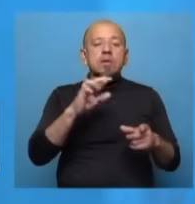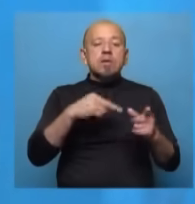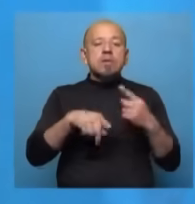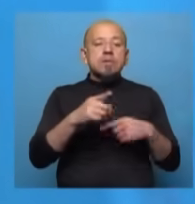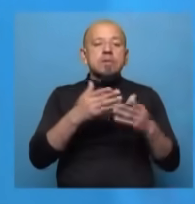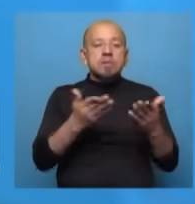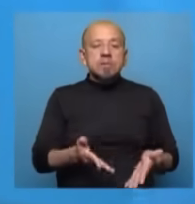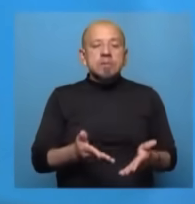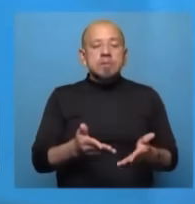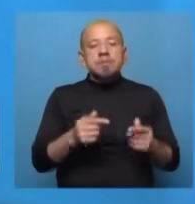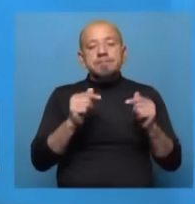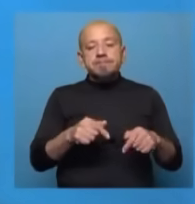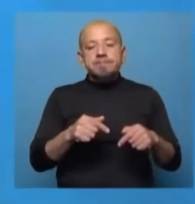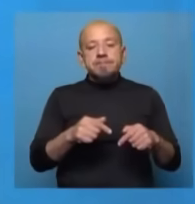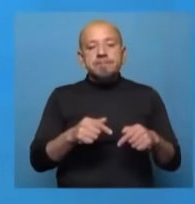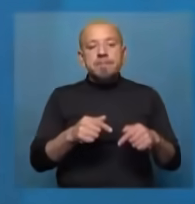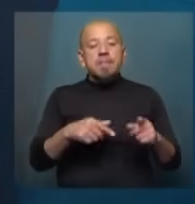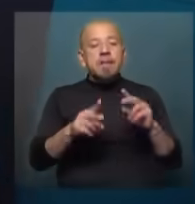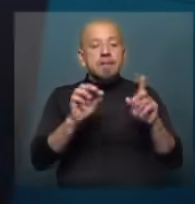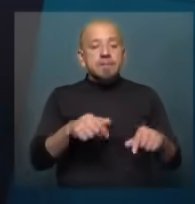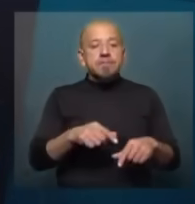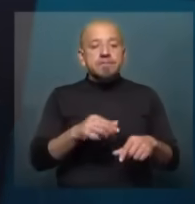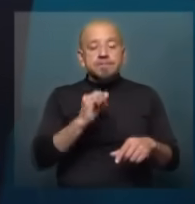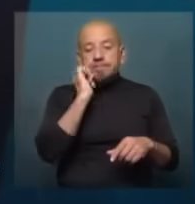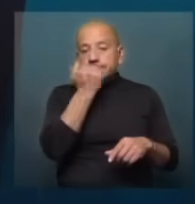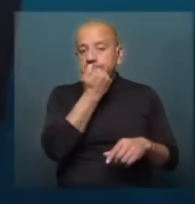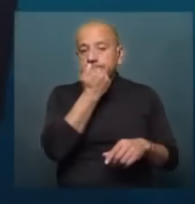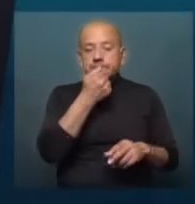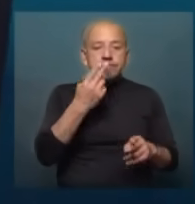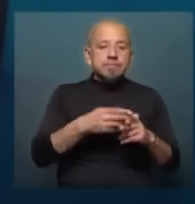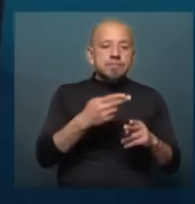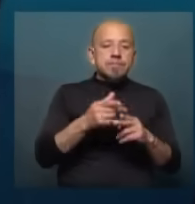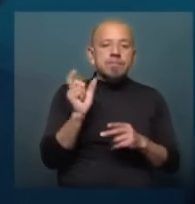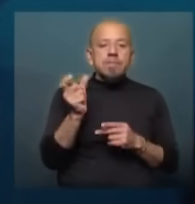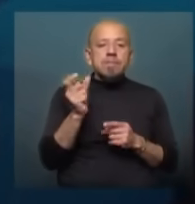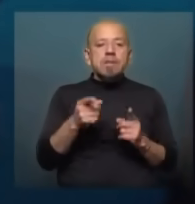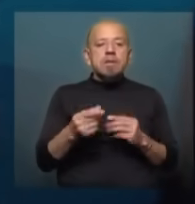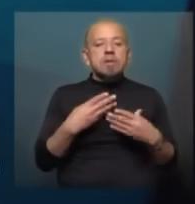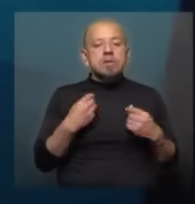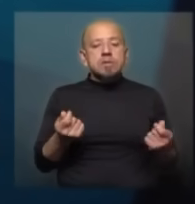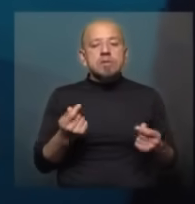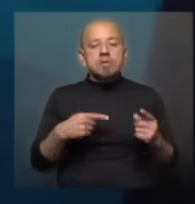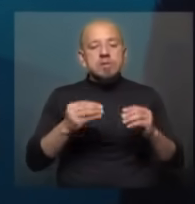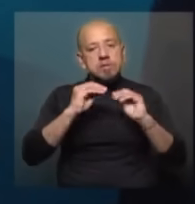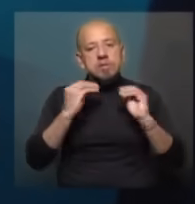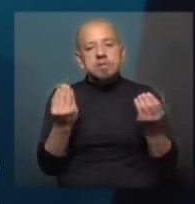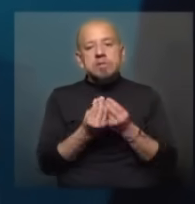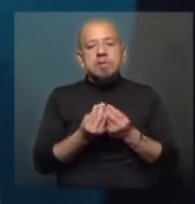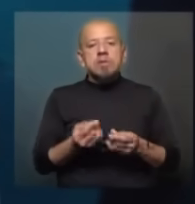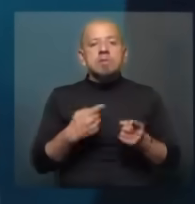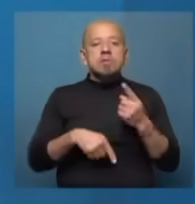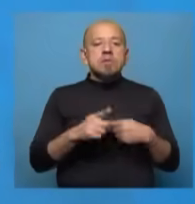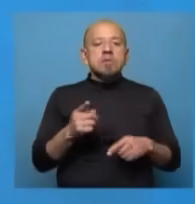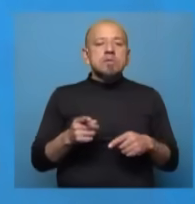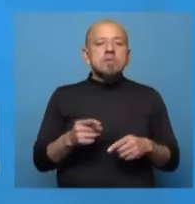aún hoy de la reserva de identidad pero tienen por eso te digo uno lo siente como un hento en el total pero tal vez